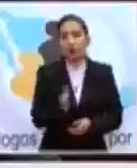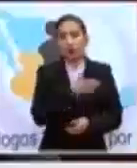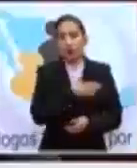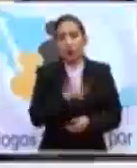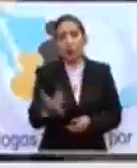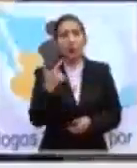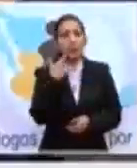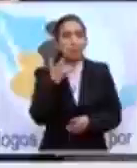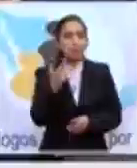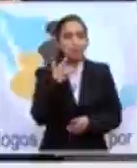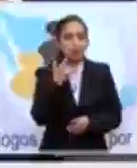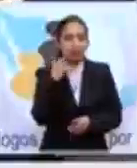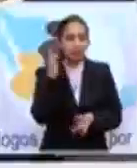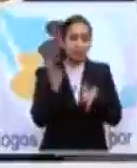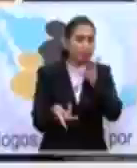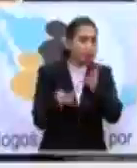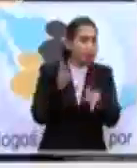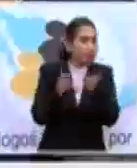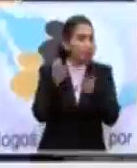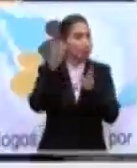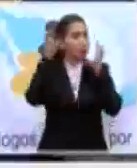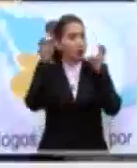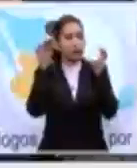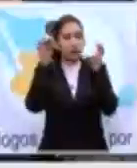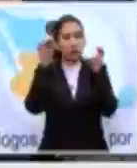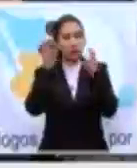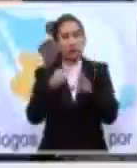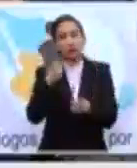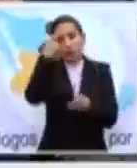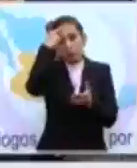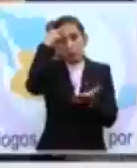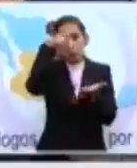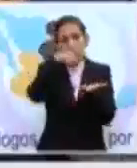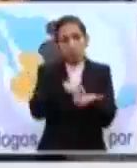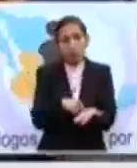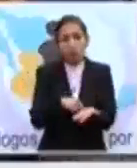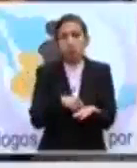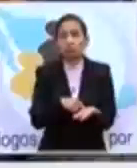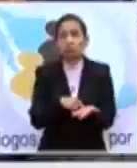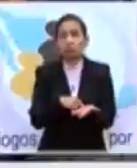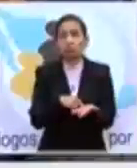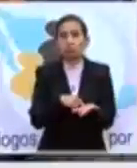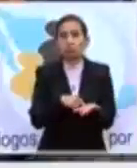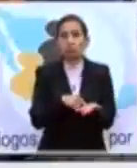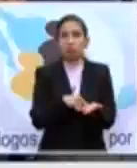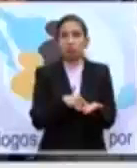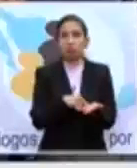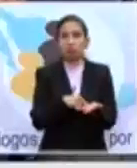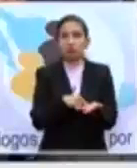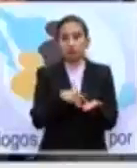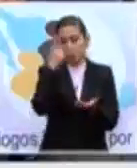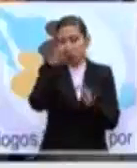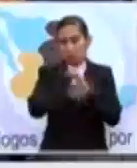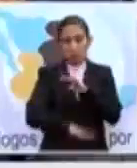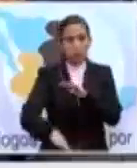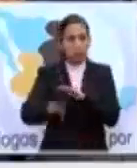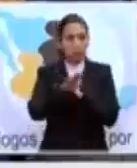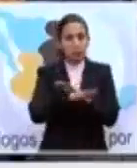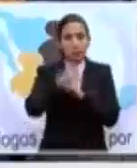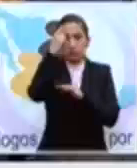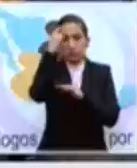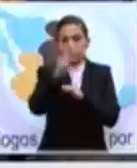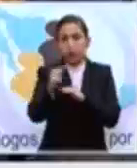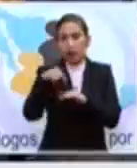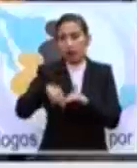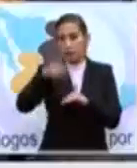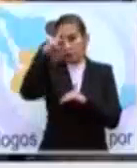bueno, tratar de platicar sobre este tema que consideramos, creo que es fundamental